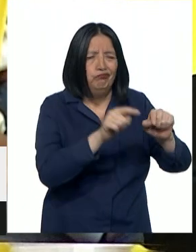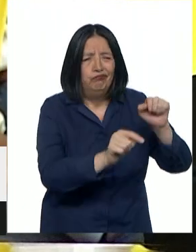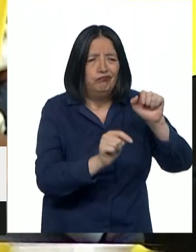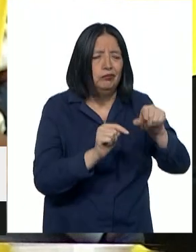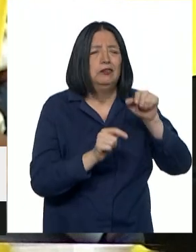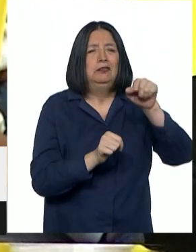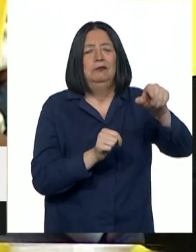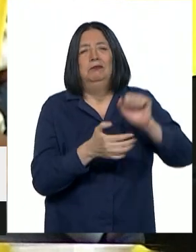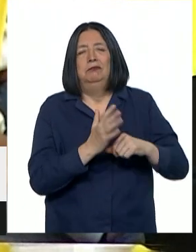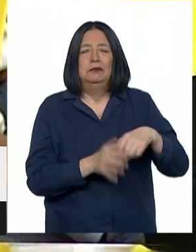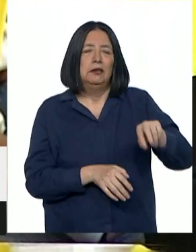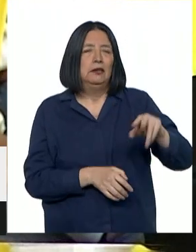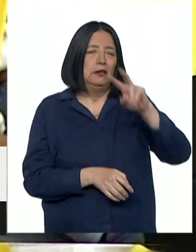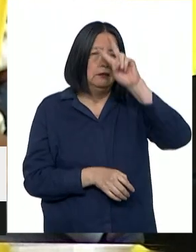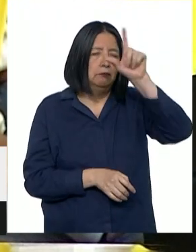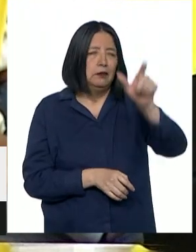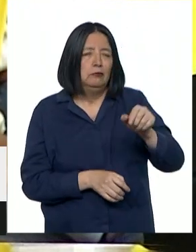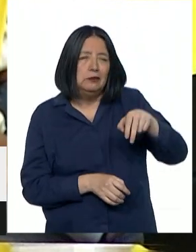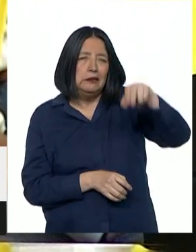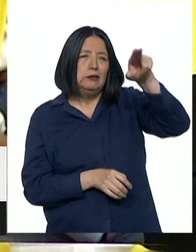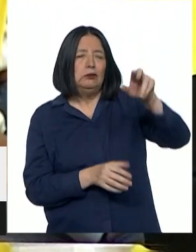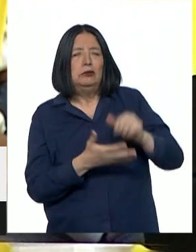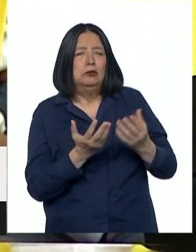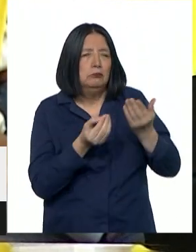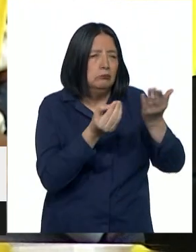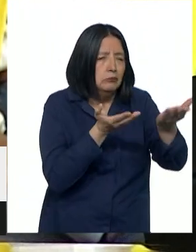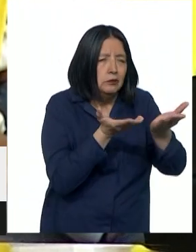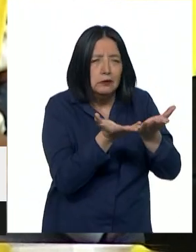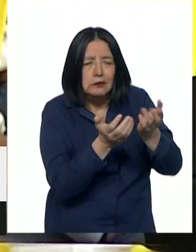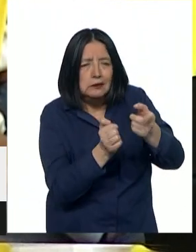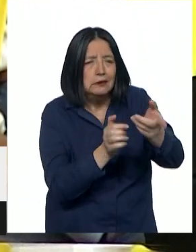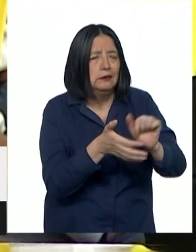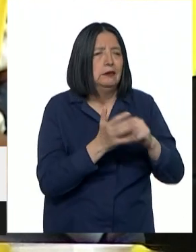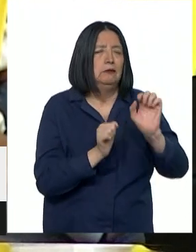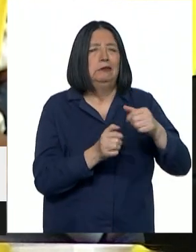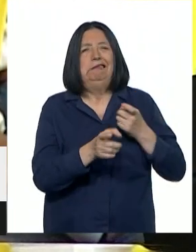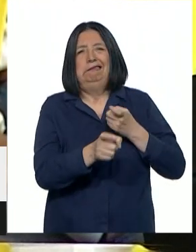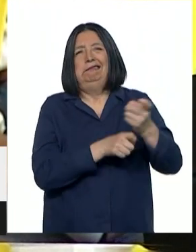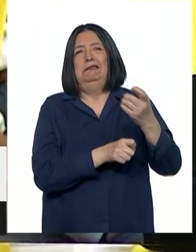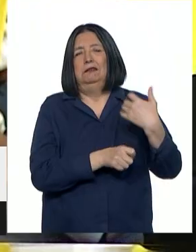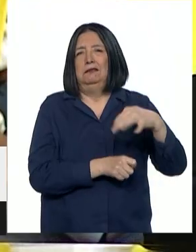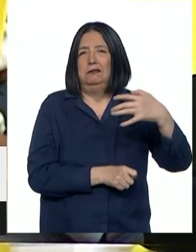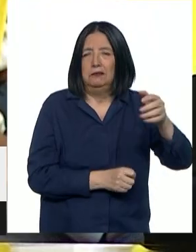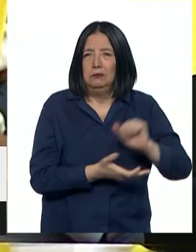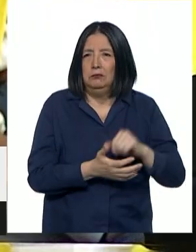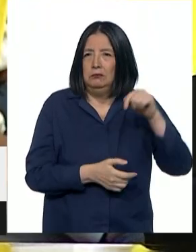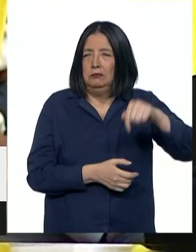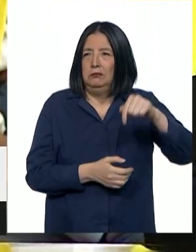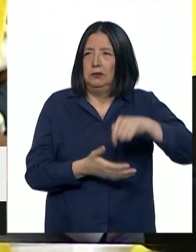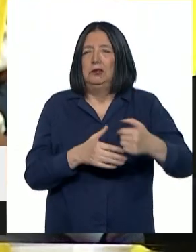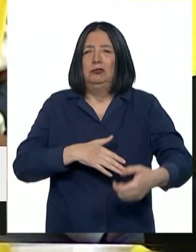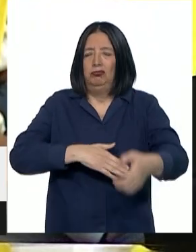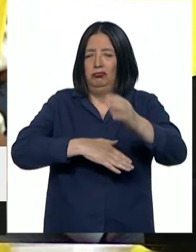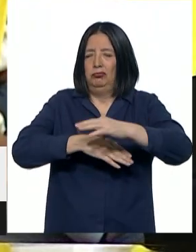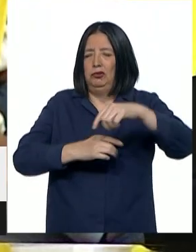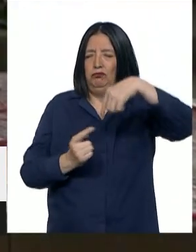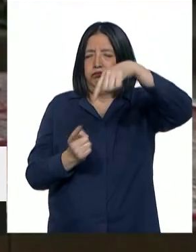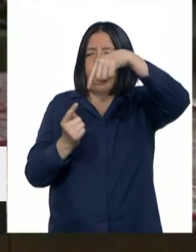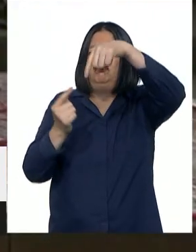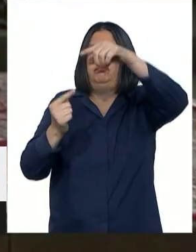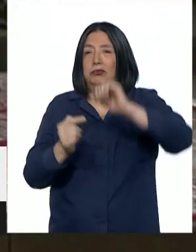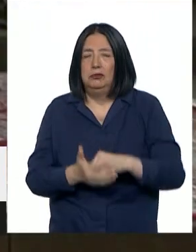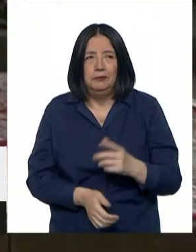poder atender a nuestras hermanas y hermanos del norte que han sido afectados por este fenómeno